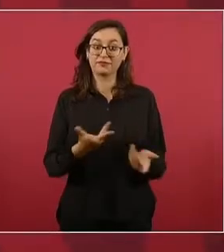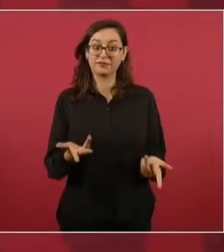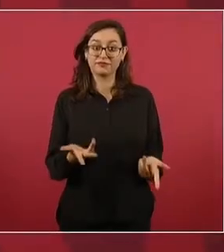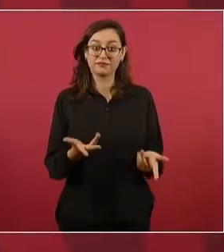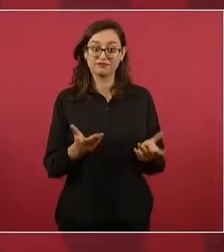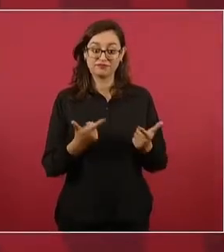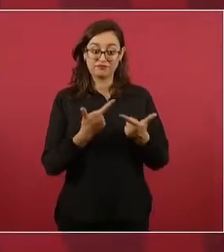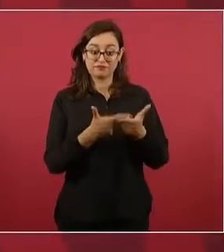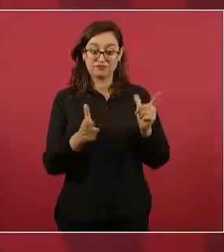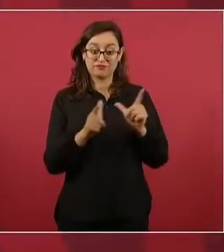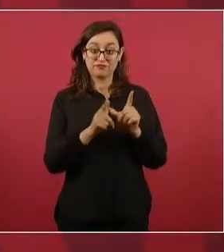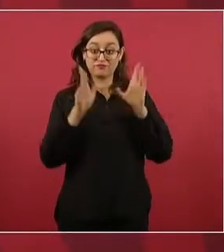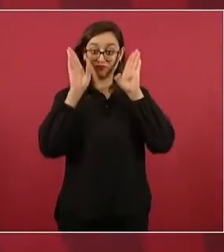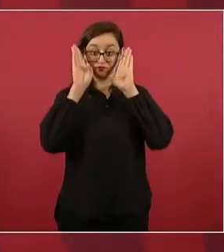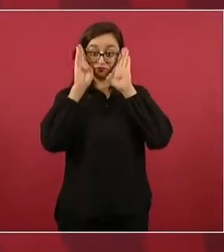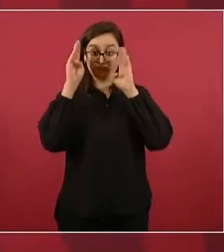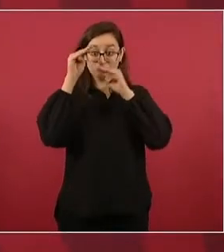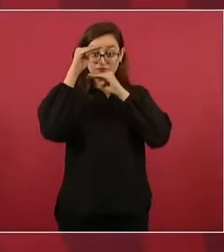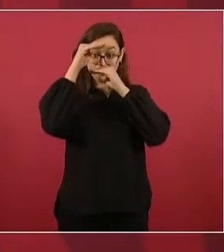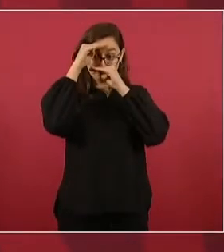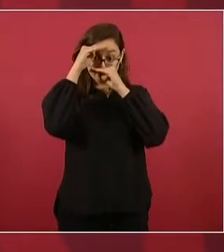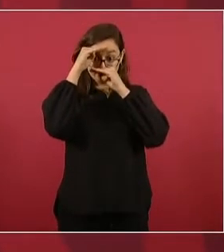reaccionarios,